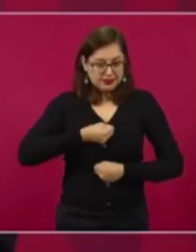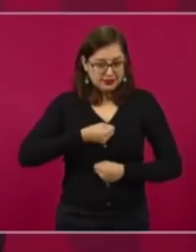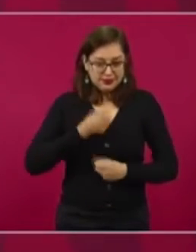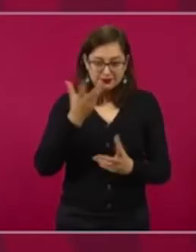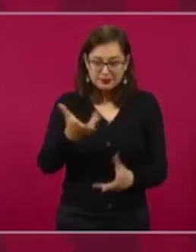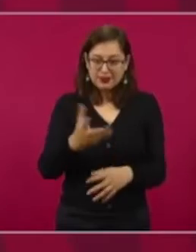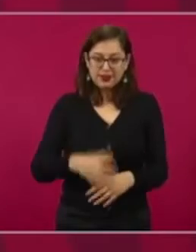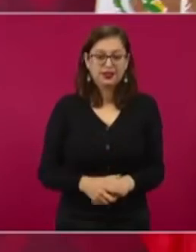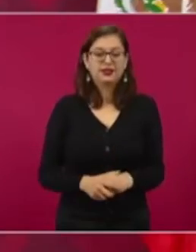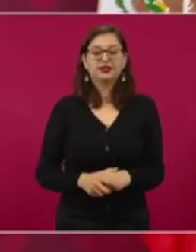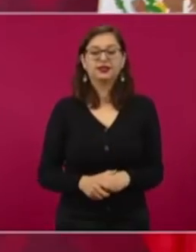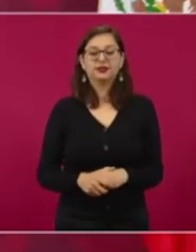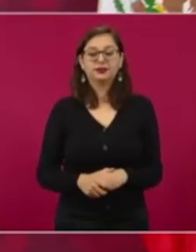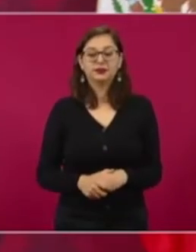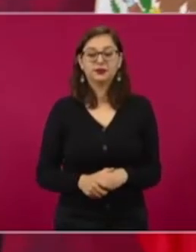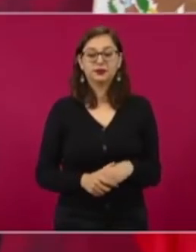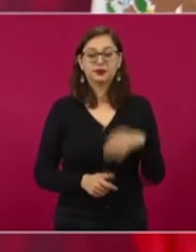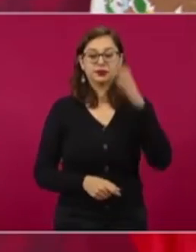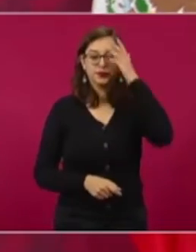expresarlo.